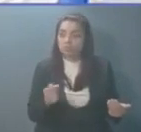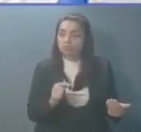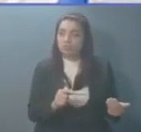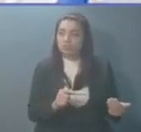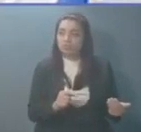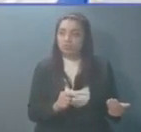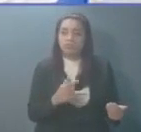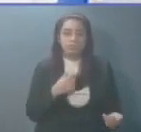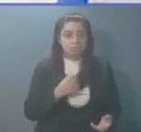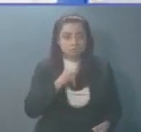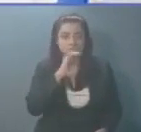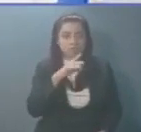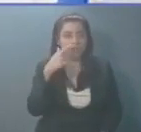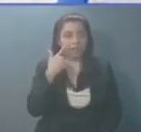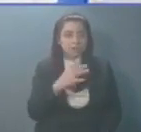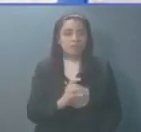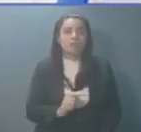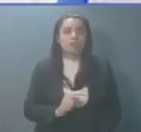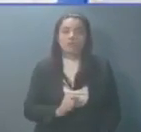Yo lo ponía de ejemplo.